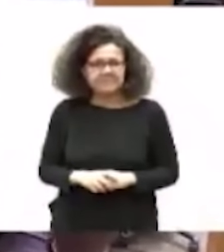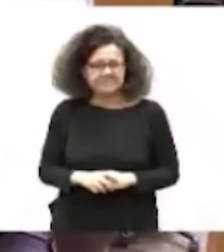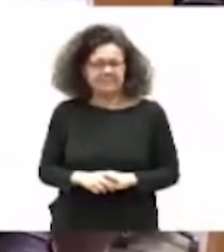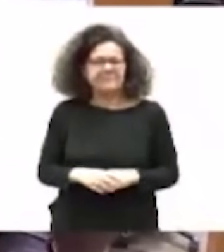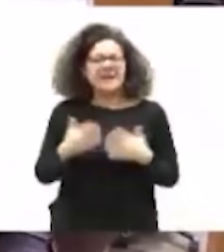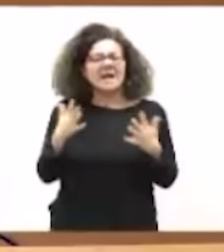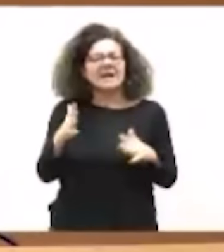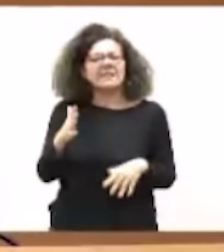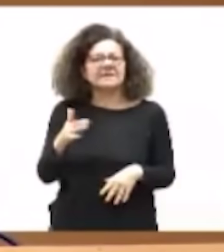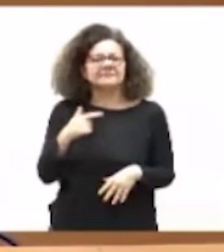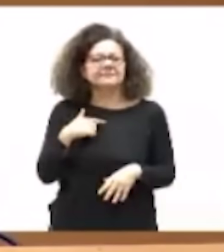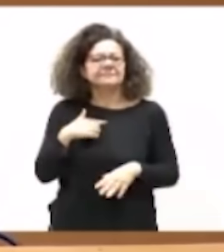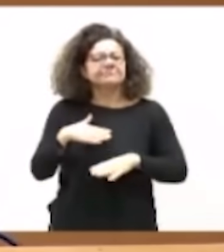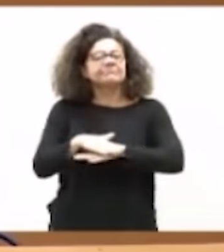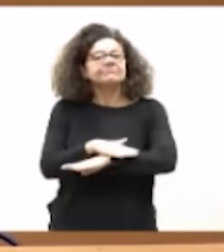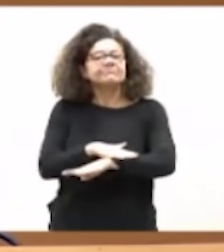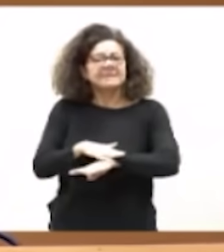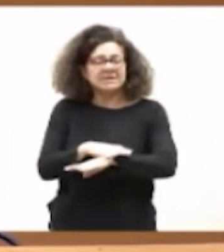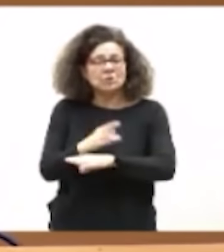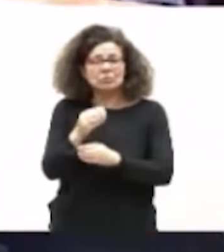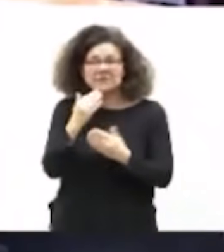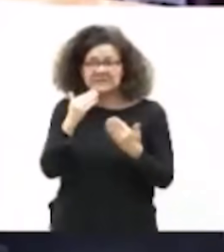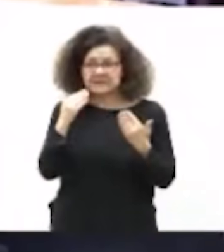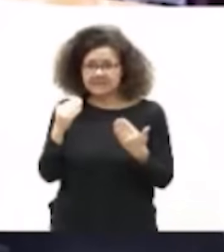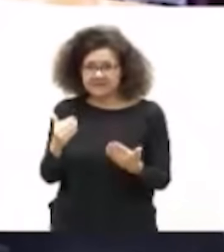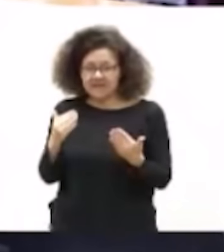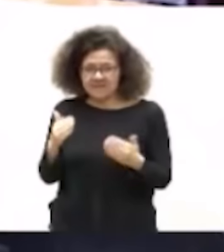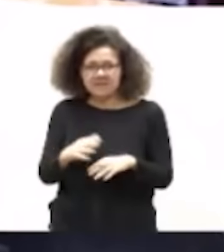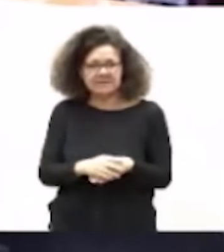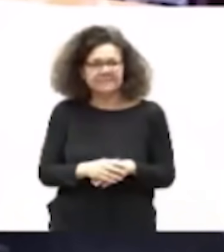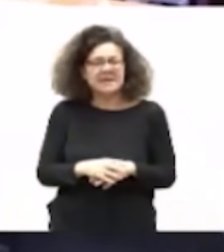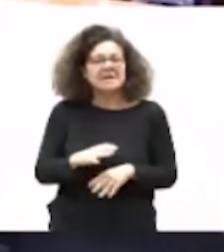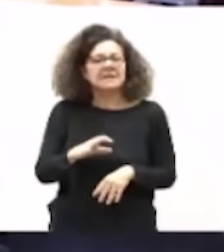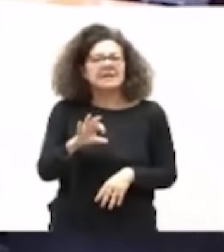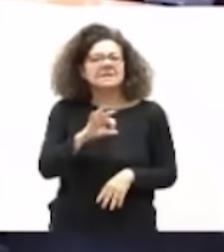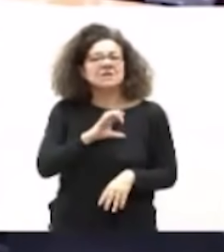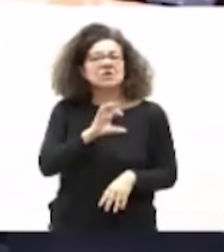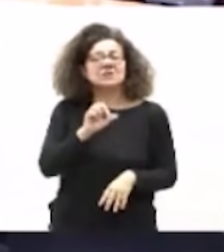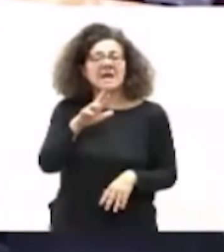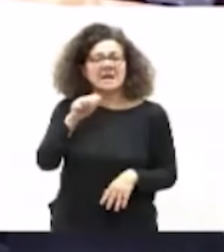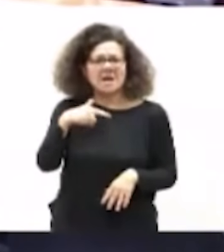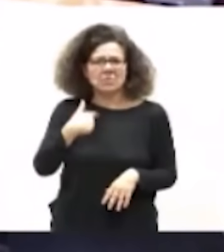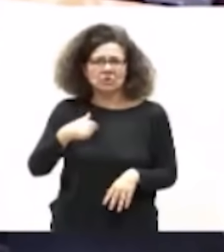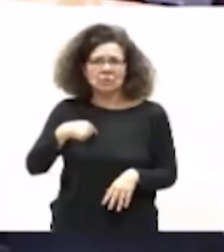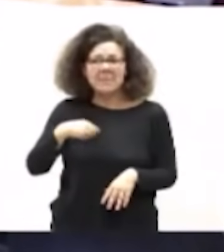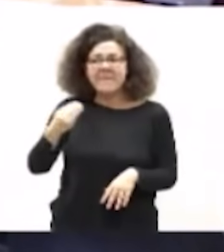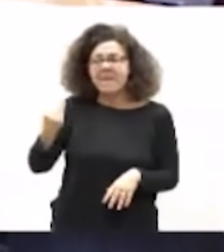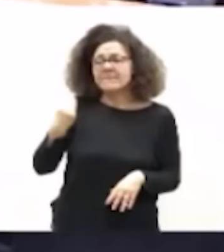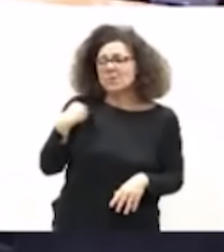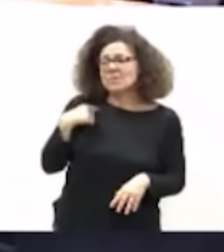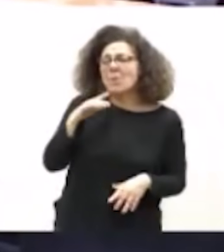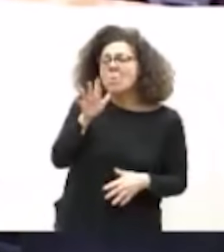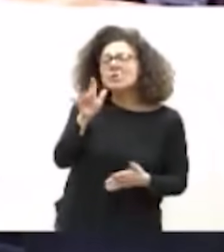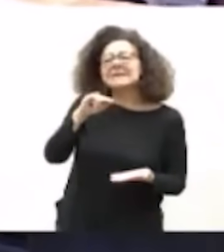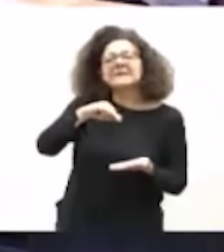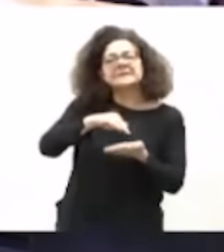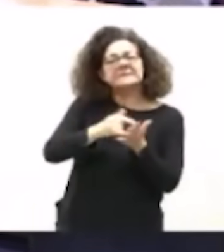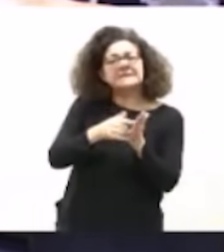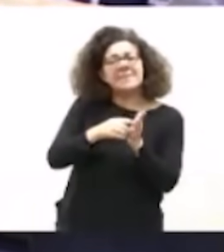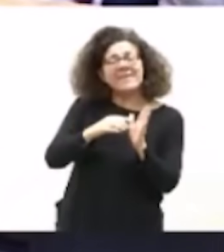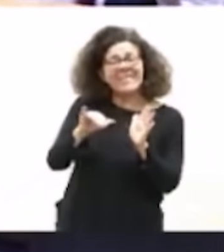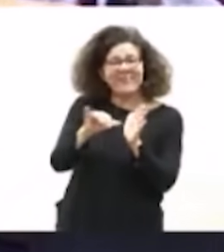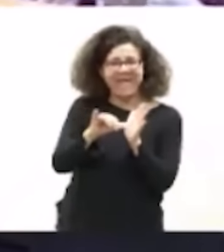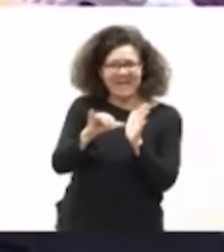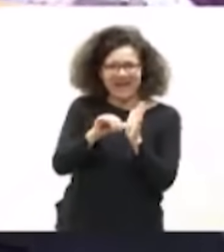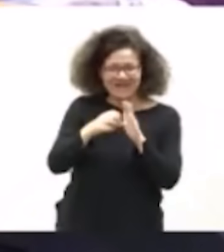Gracias, señoría. Señor ministro. Muchas gracias, señor Serrano. Me preguntaba usted por el sistema de cercanías de Madrid en su